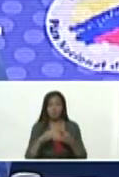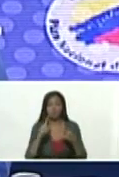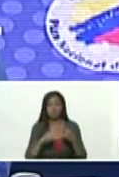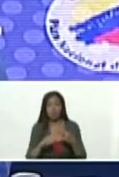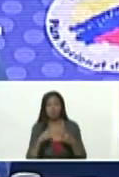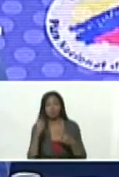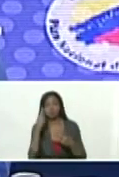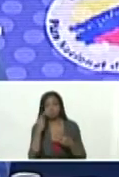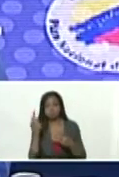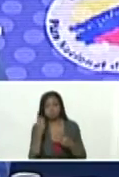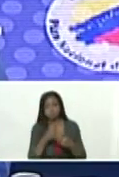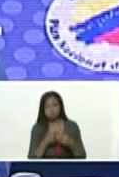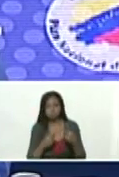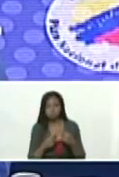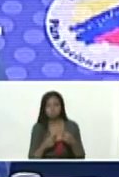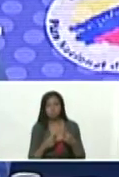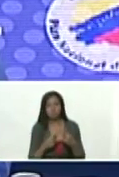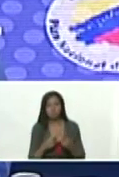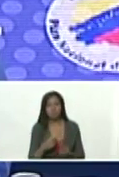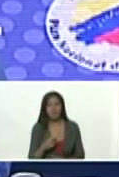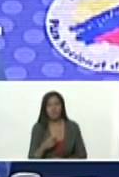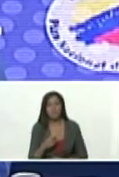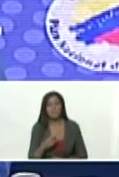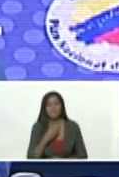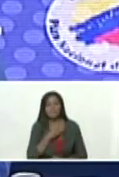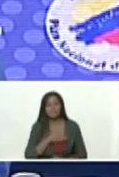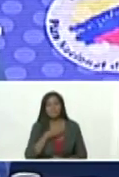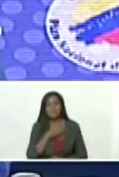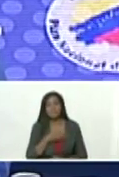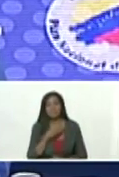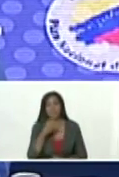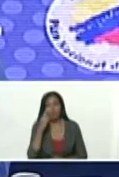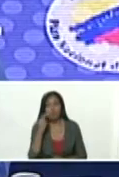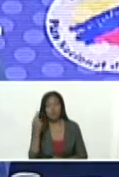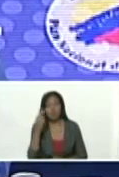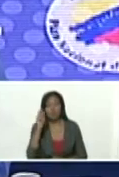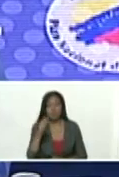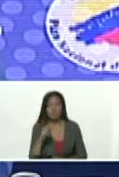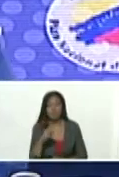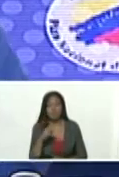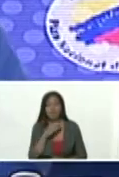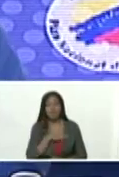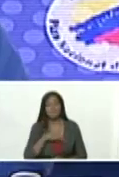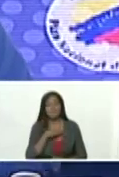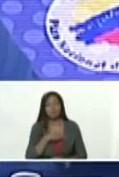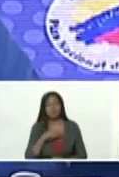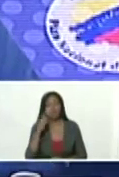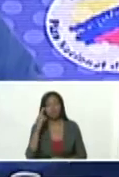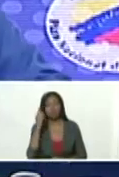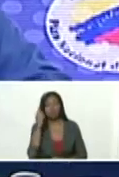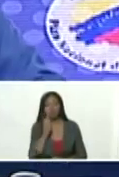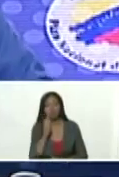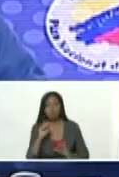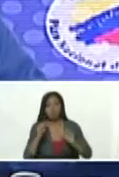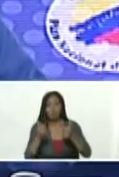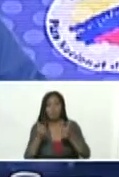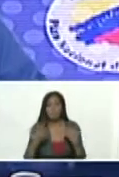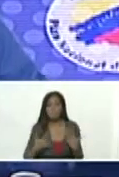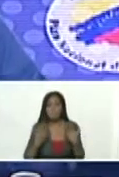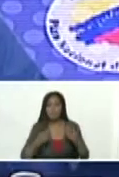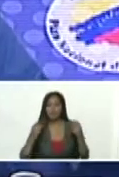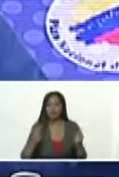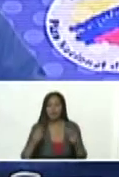2, la misión Rivas y la misión Sucre, que están vivas,